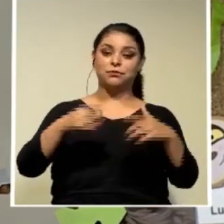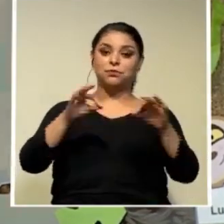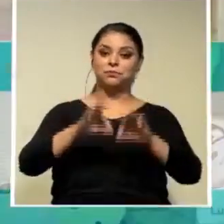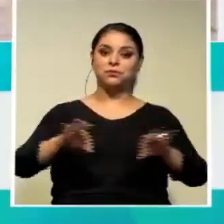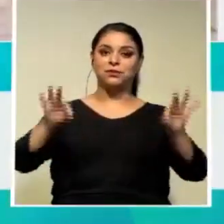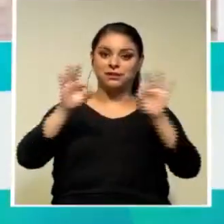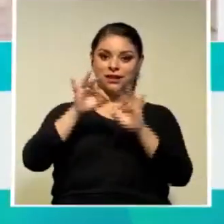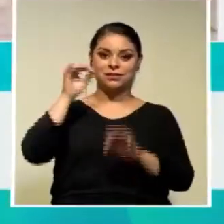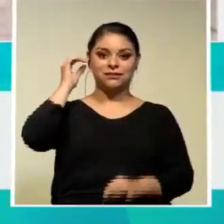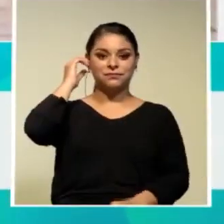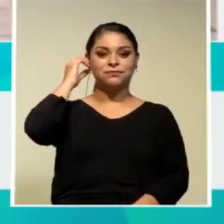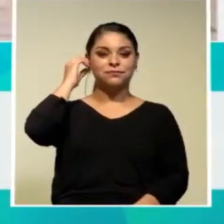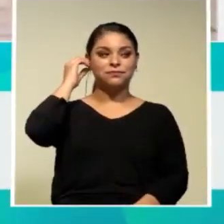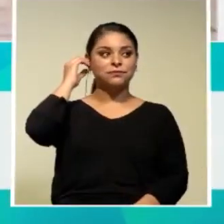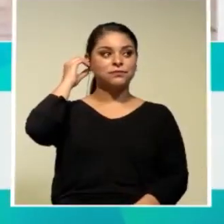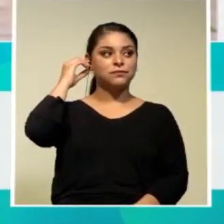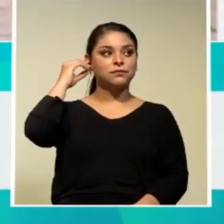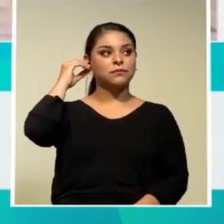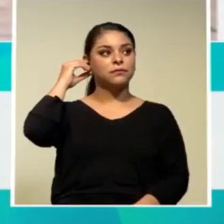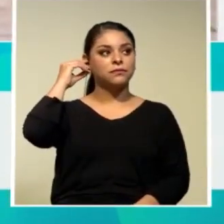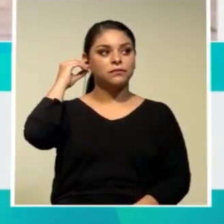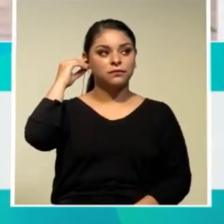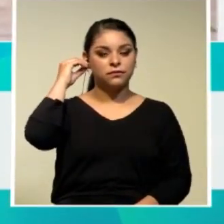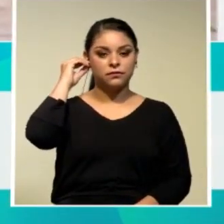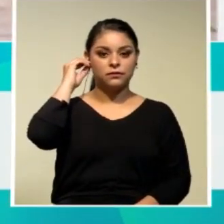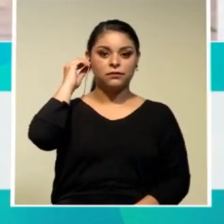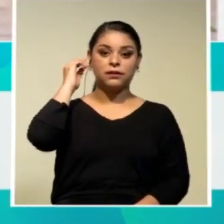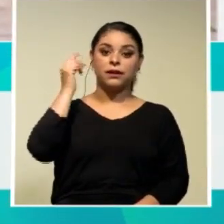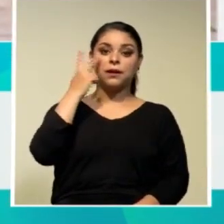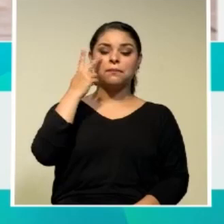A ver, niña Ley, por eso... ¿Qué tenemos?